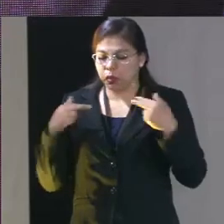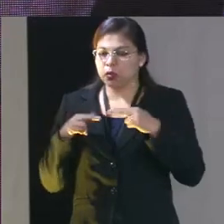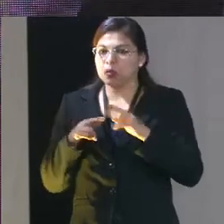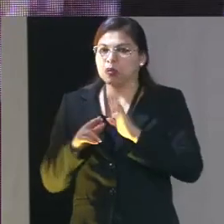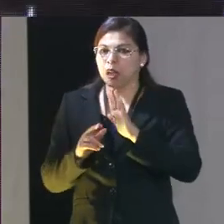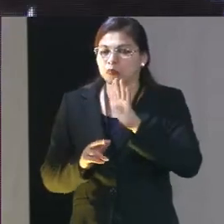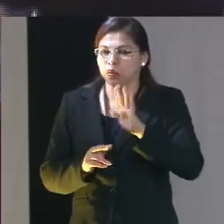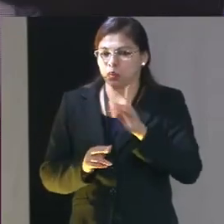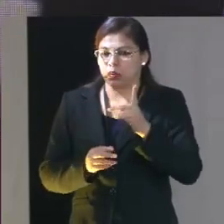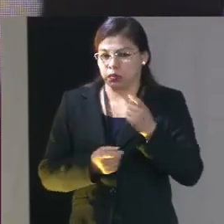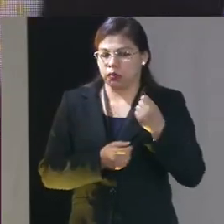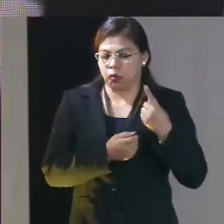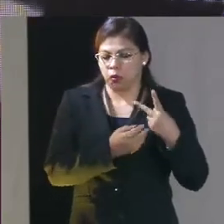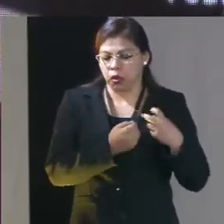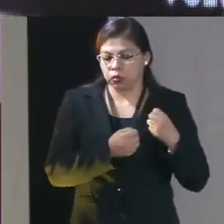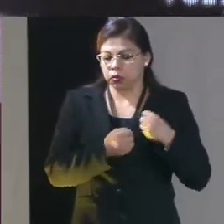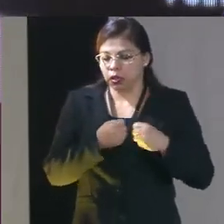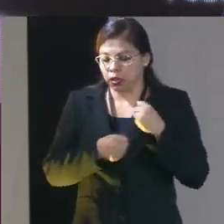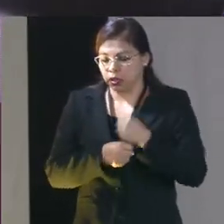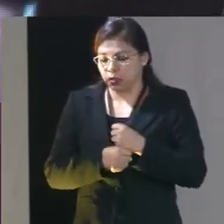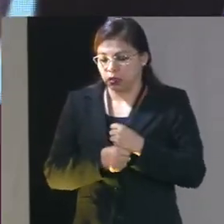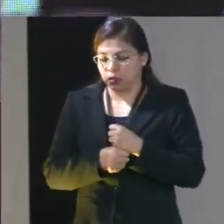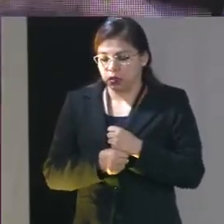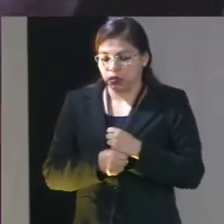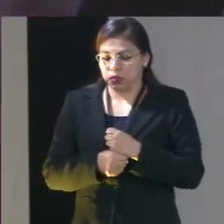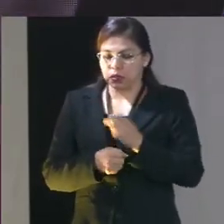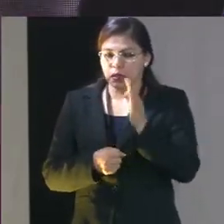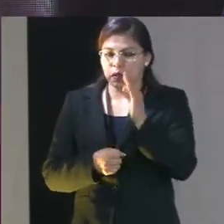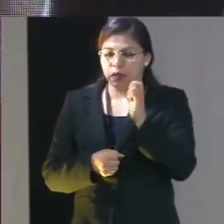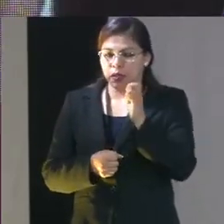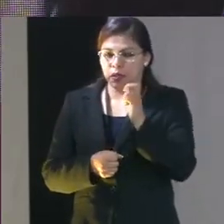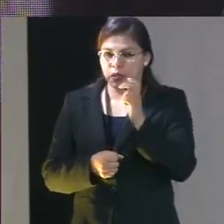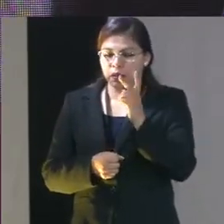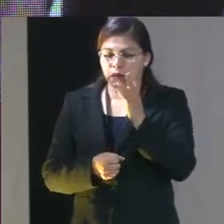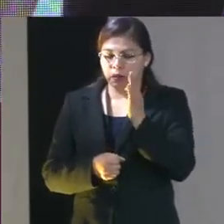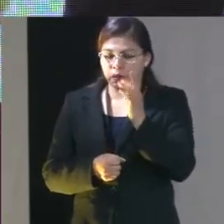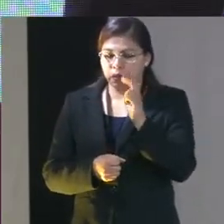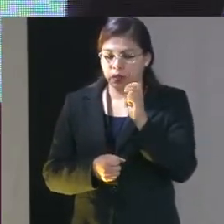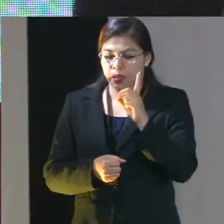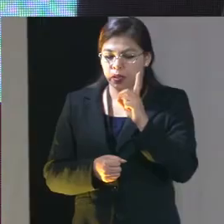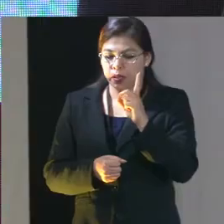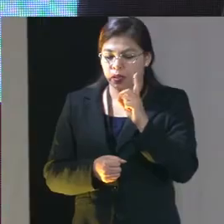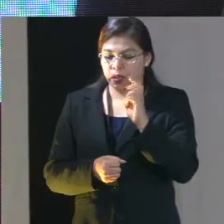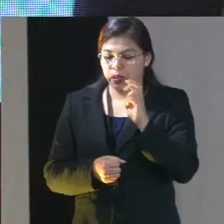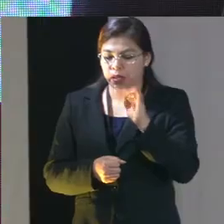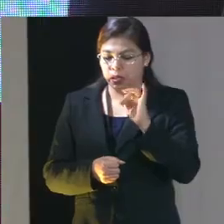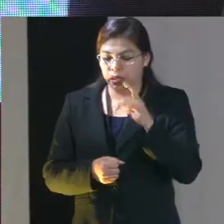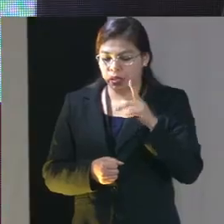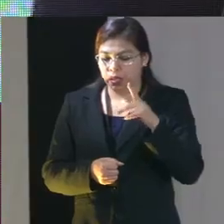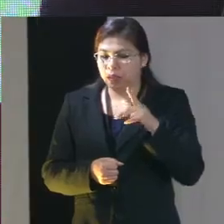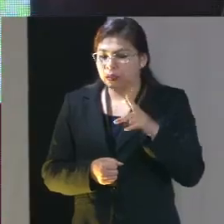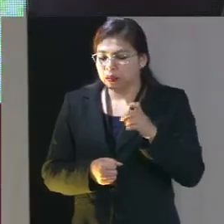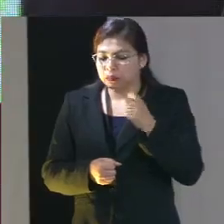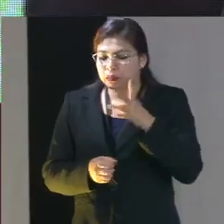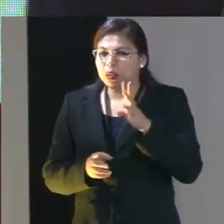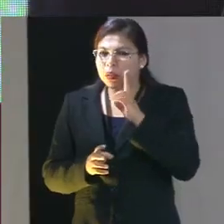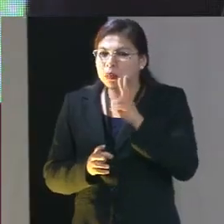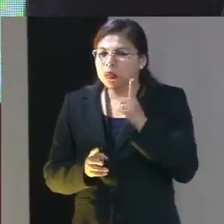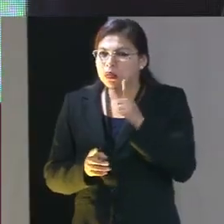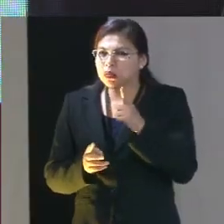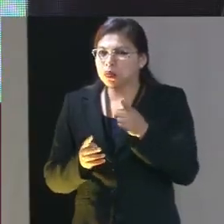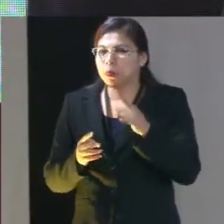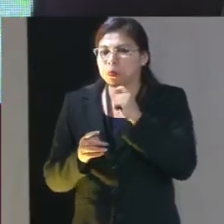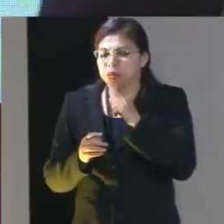falleció ya hace varios años, don Friedrich Katz. Friedrich Katz nos contó que lo que ocurrió en una parte de lo que hoy es